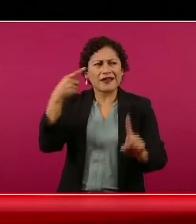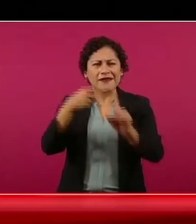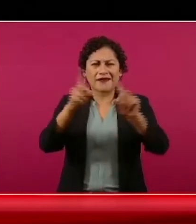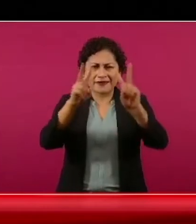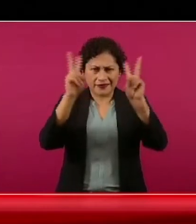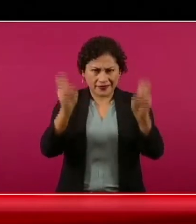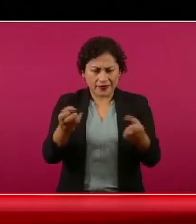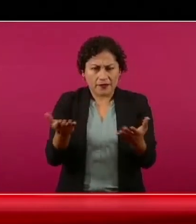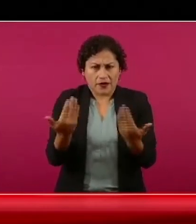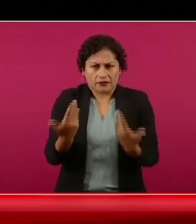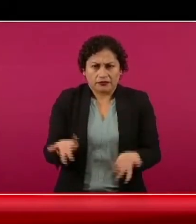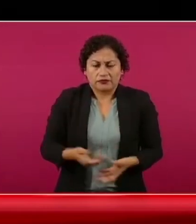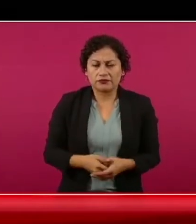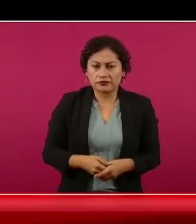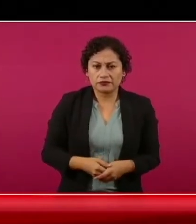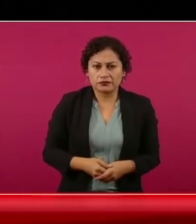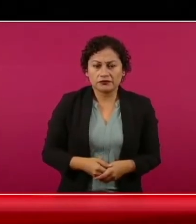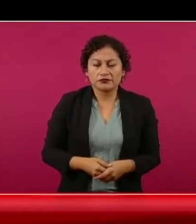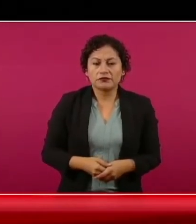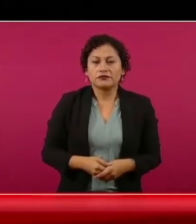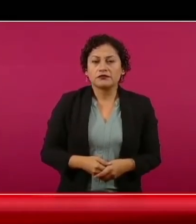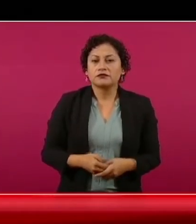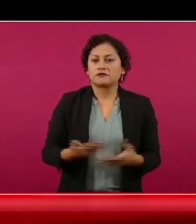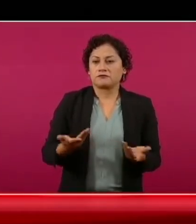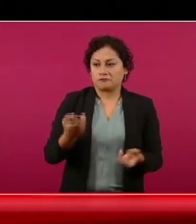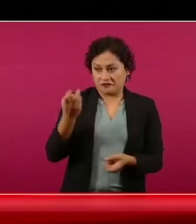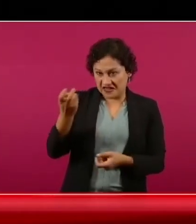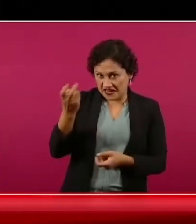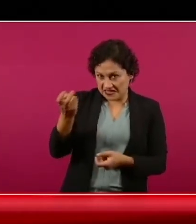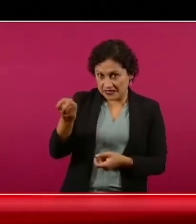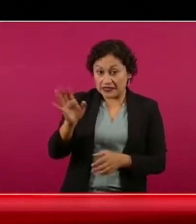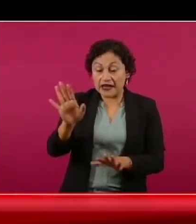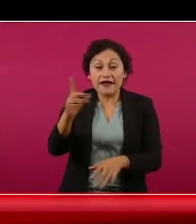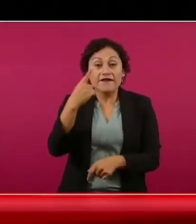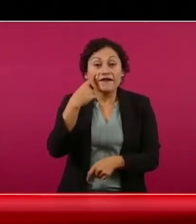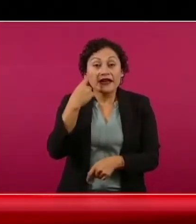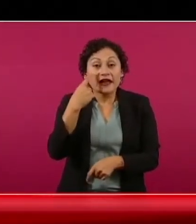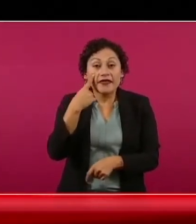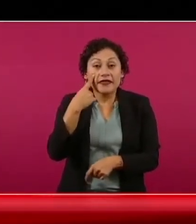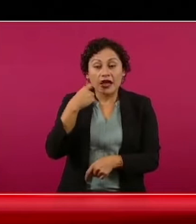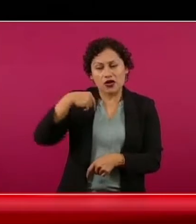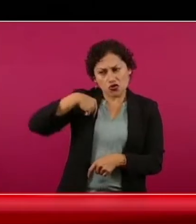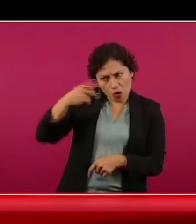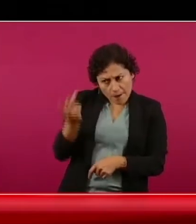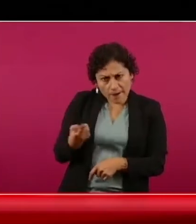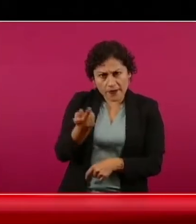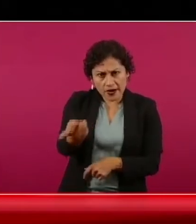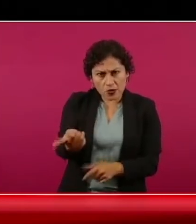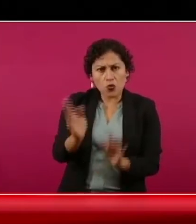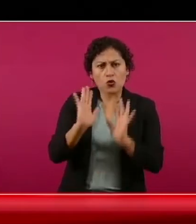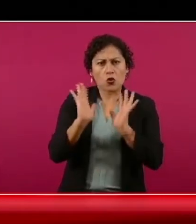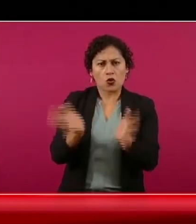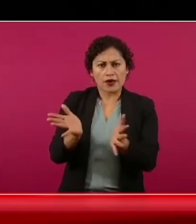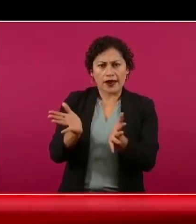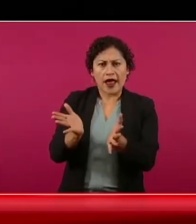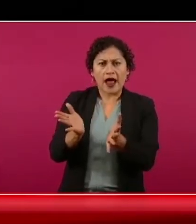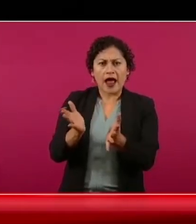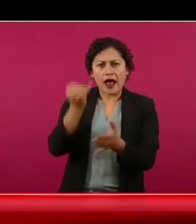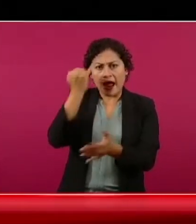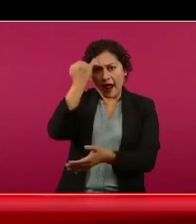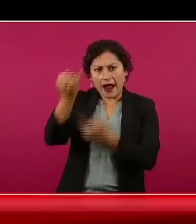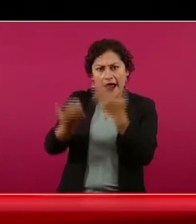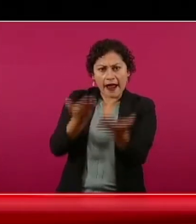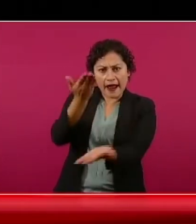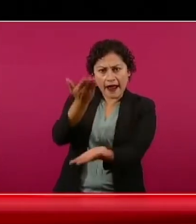Aunque parezca exactamente aquí el tema es van a probar el dictamen con